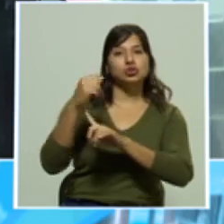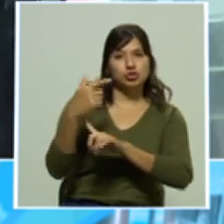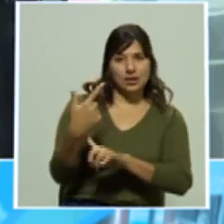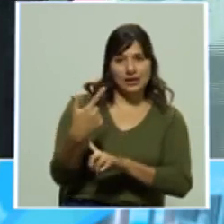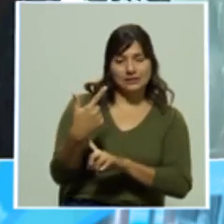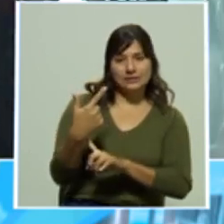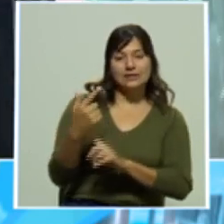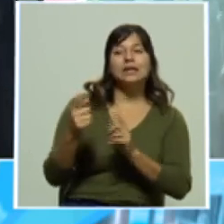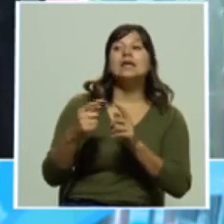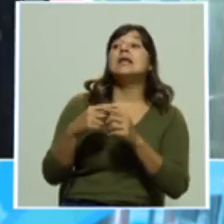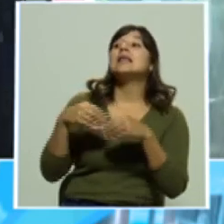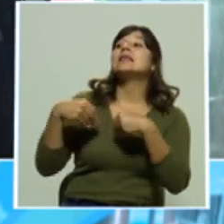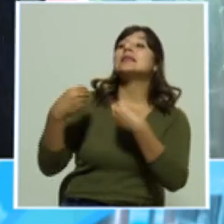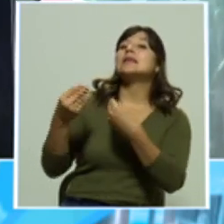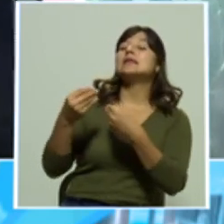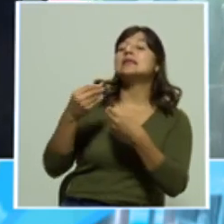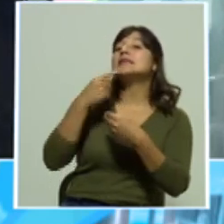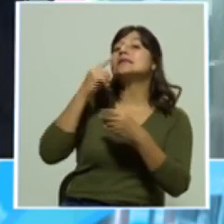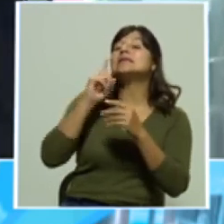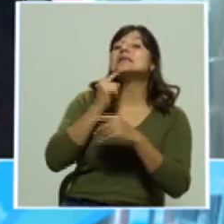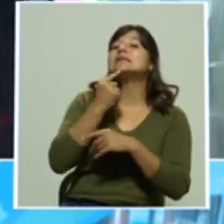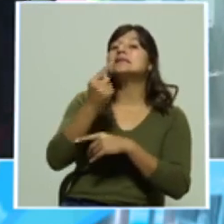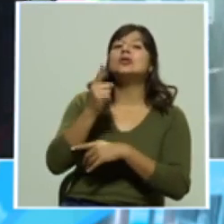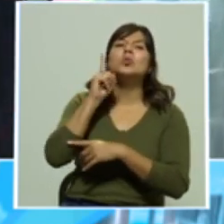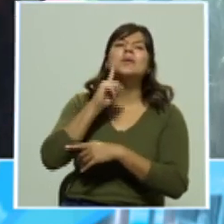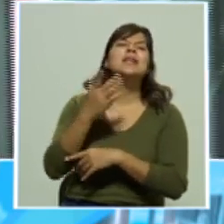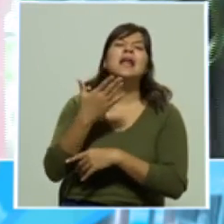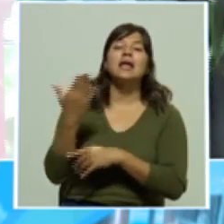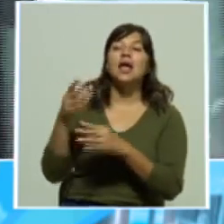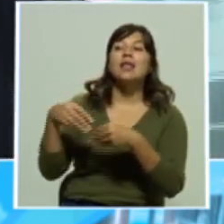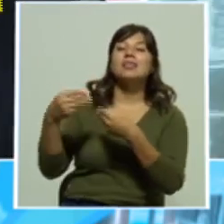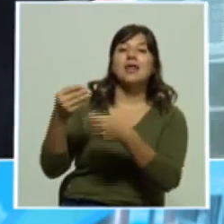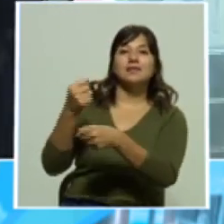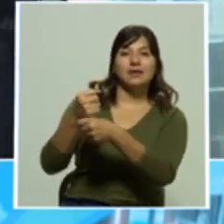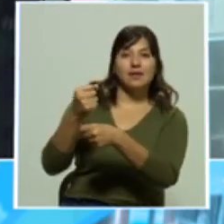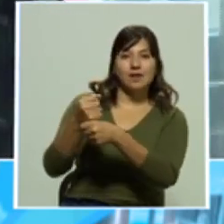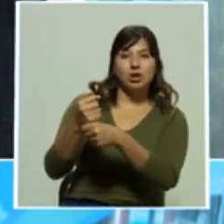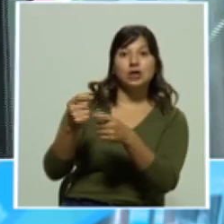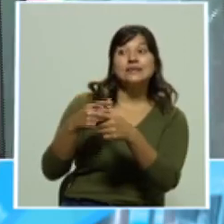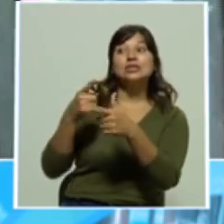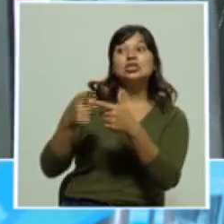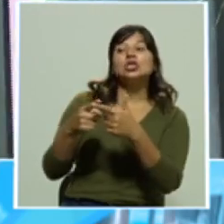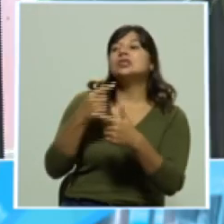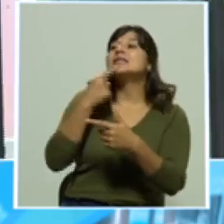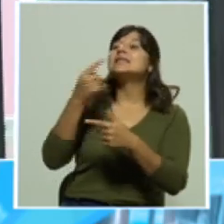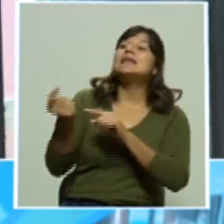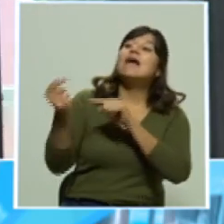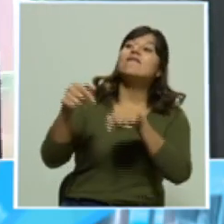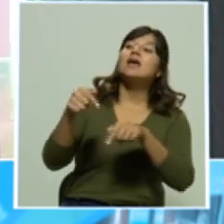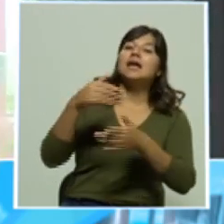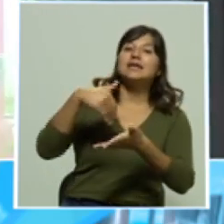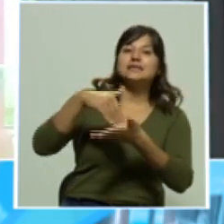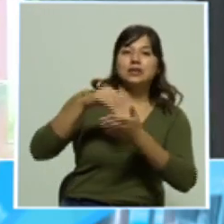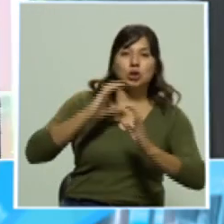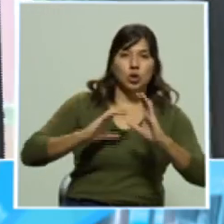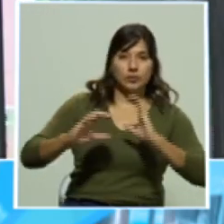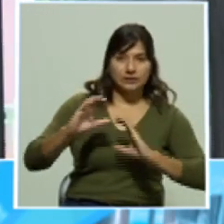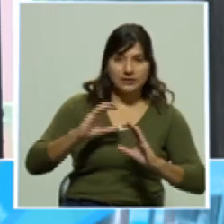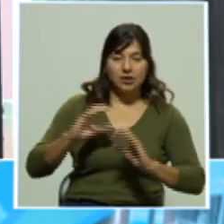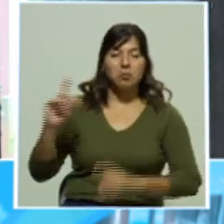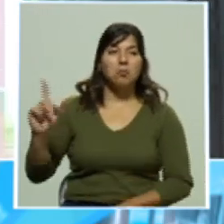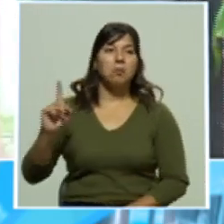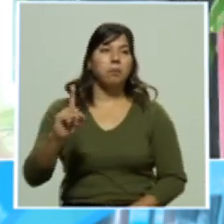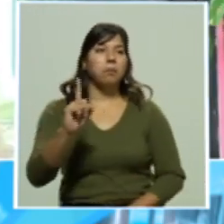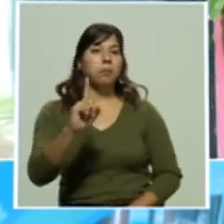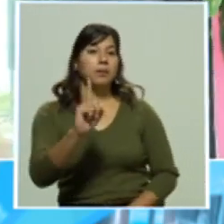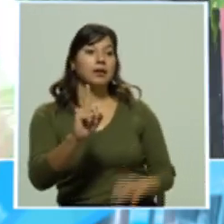realizando o más bien haciéndolas cometer este hecho. Tal vez si nos detalla eso. Este es uno de esos puntos, pero también hay 9 en todo el